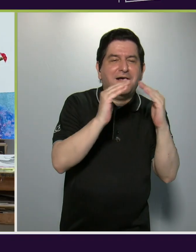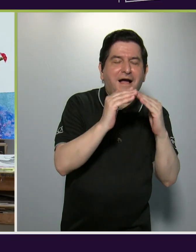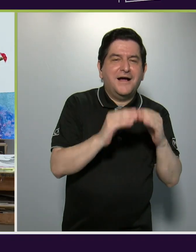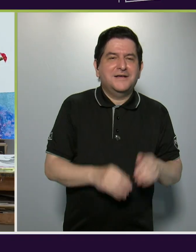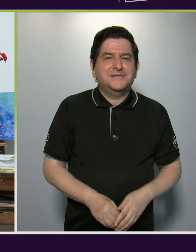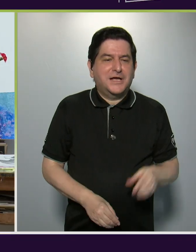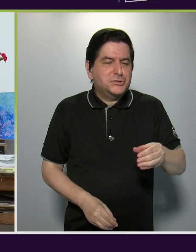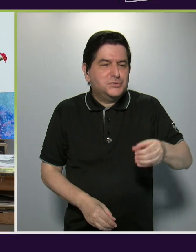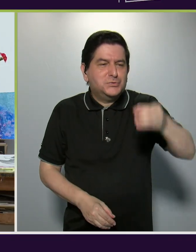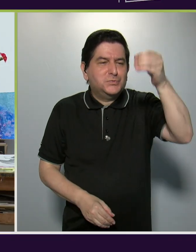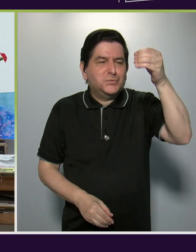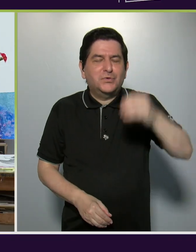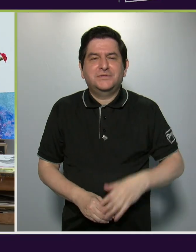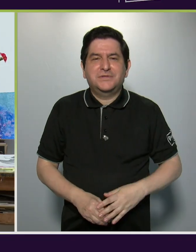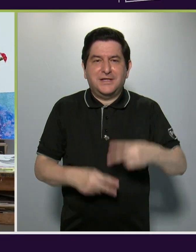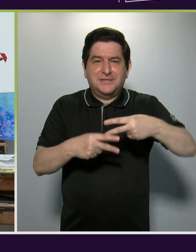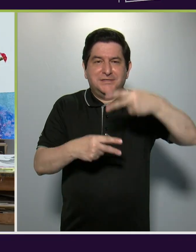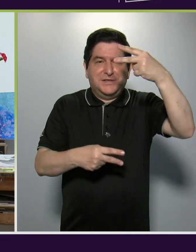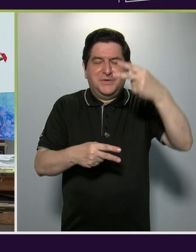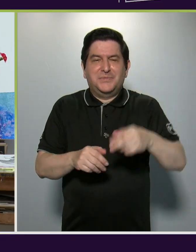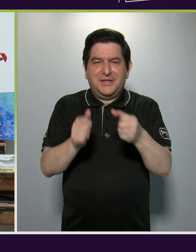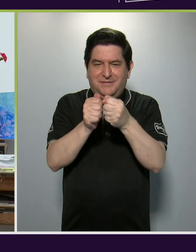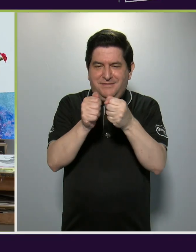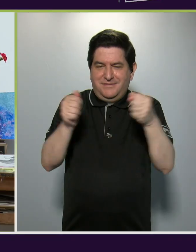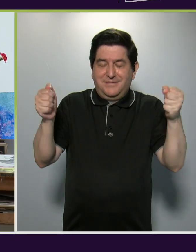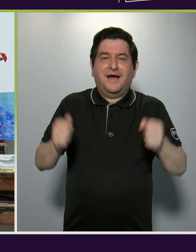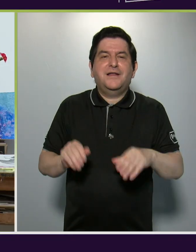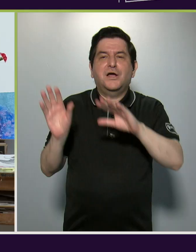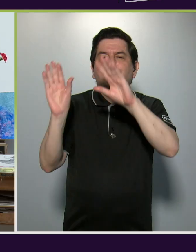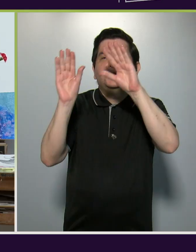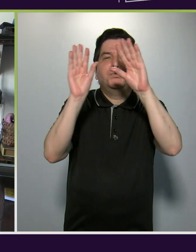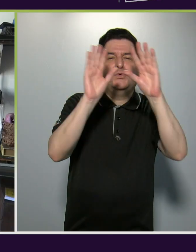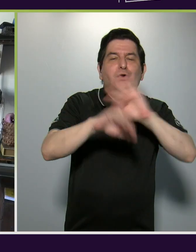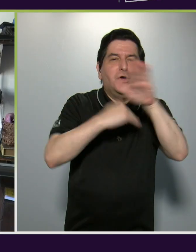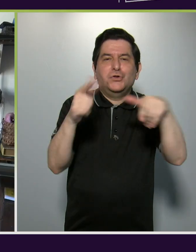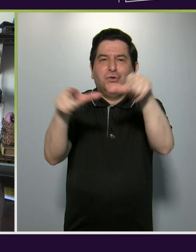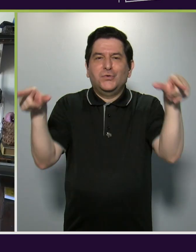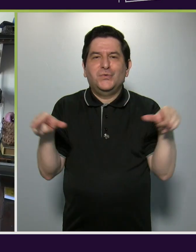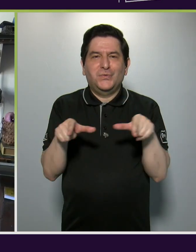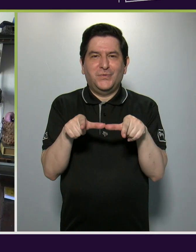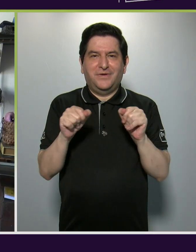sus ventanas abiertas y la neblina por todas partes.